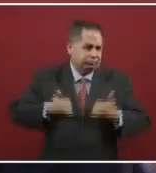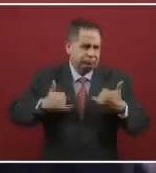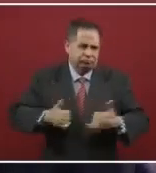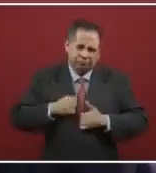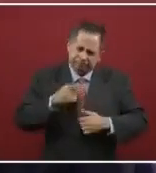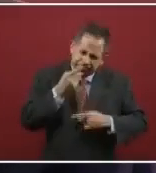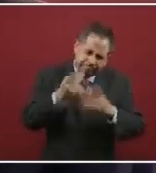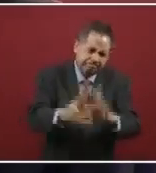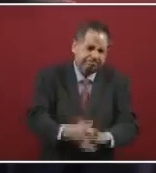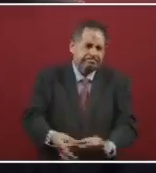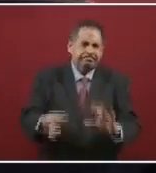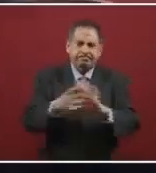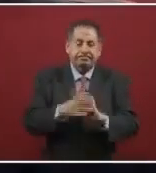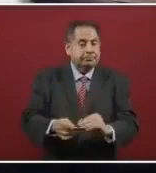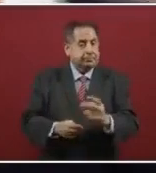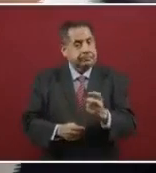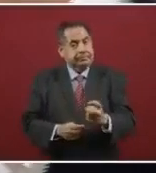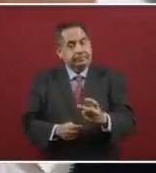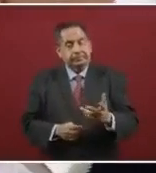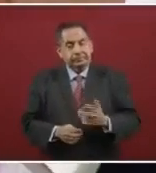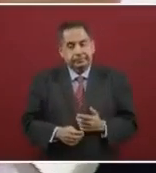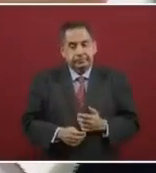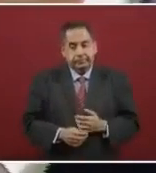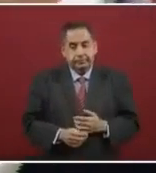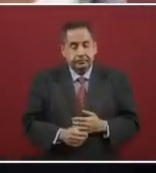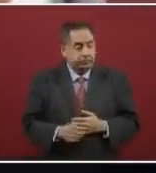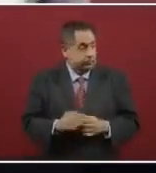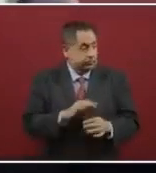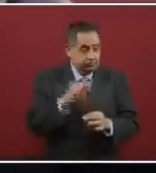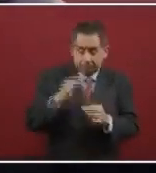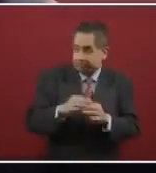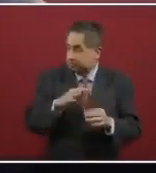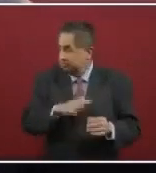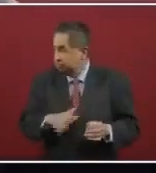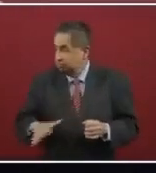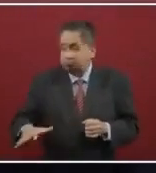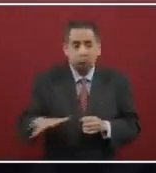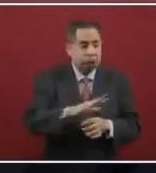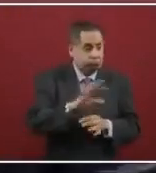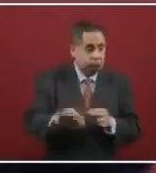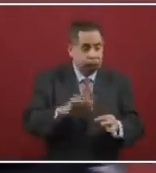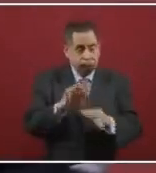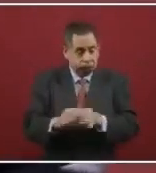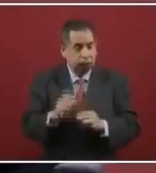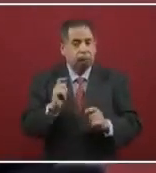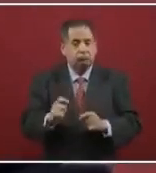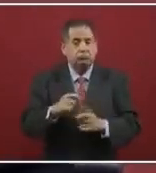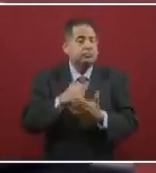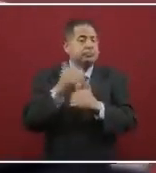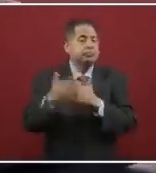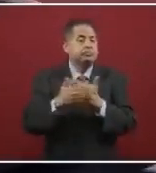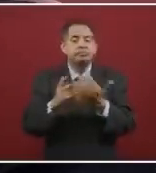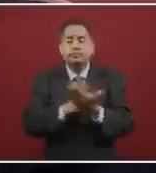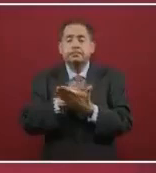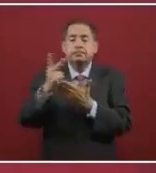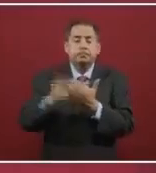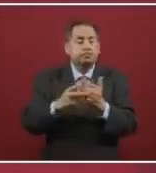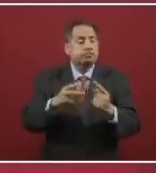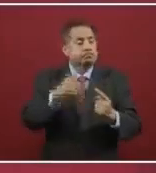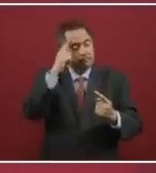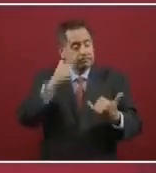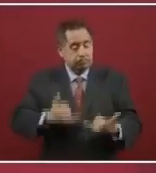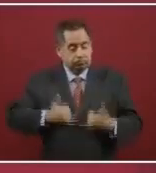Cuando se tenga por completo el programa de Jóvenes Construyendo el